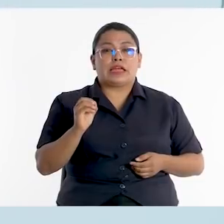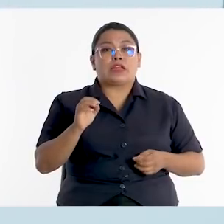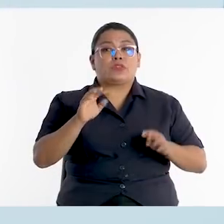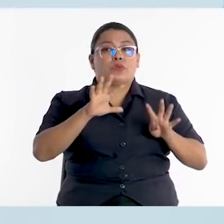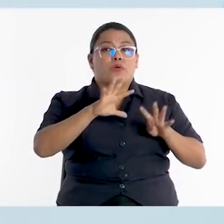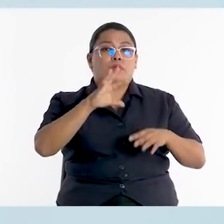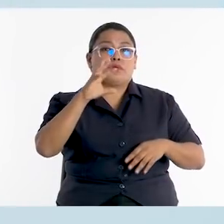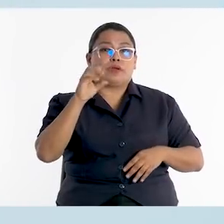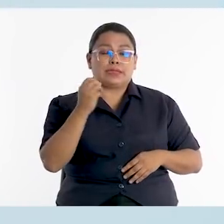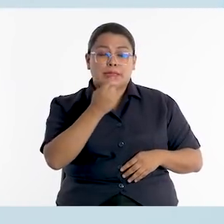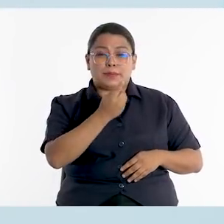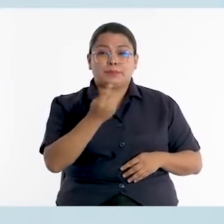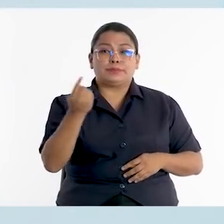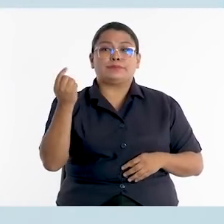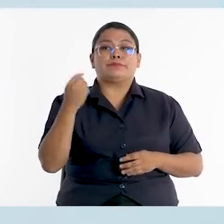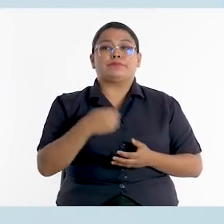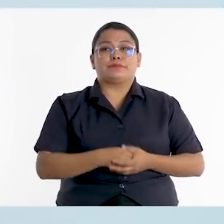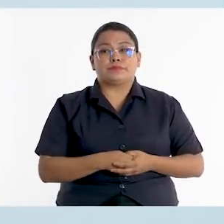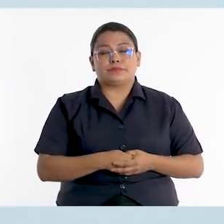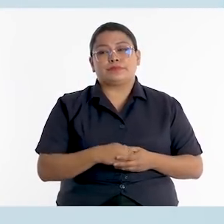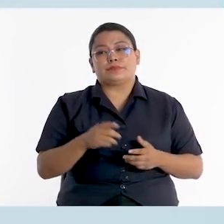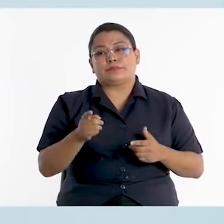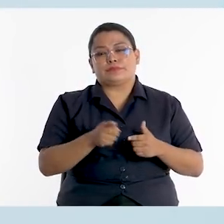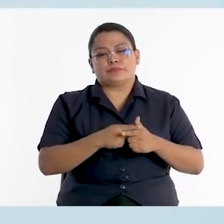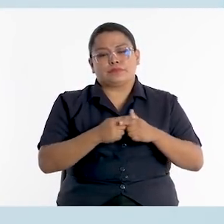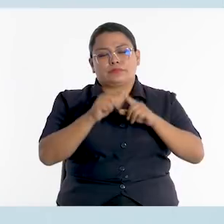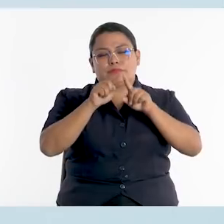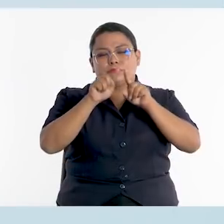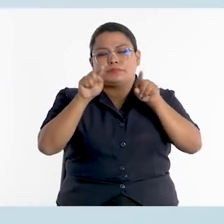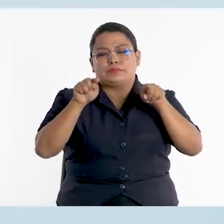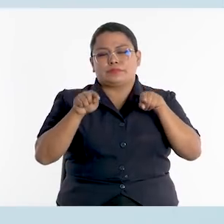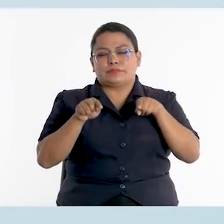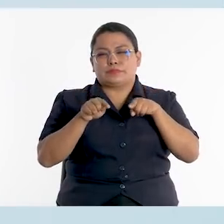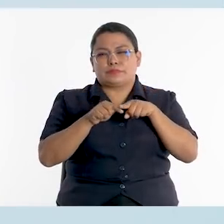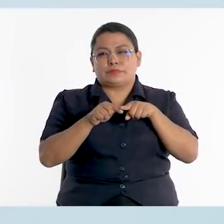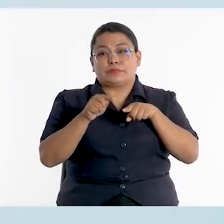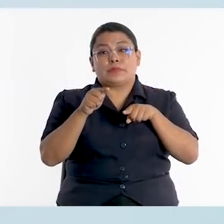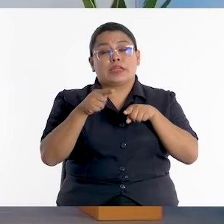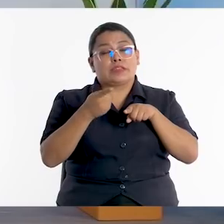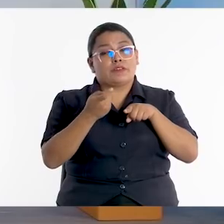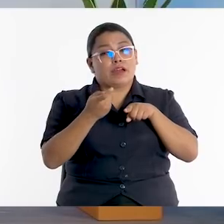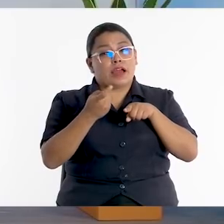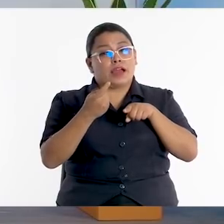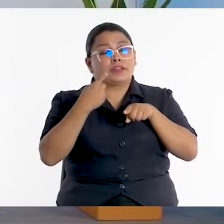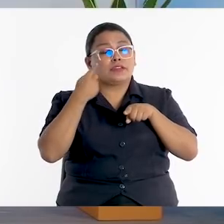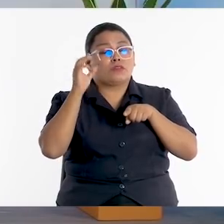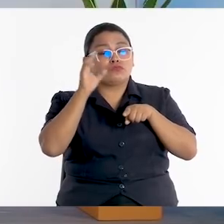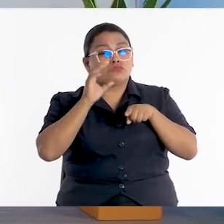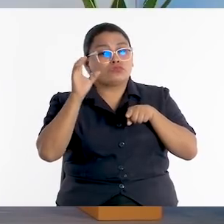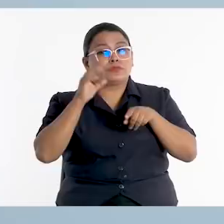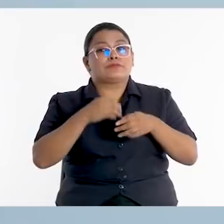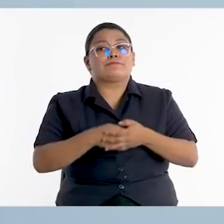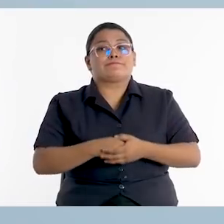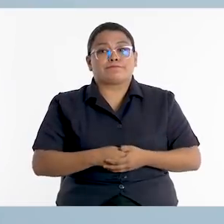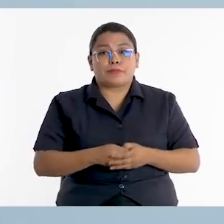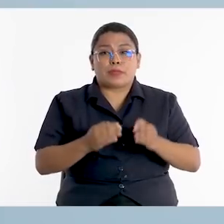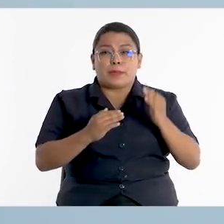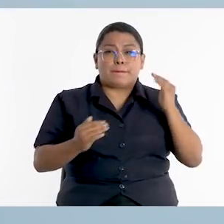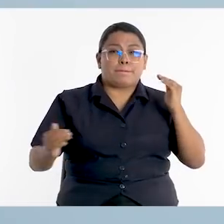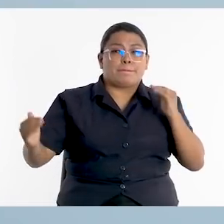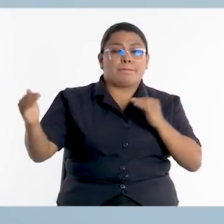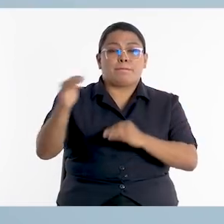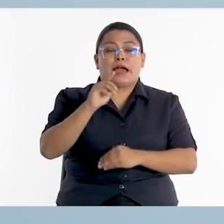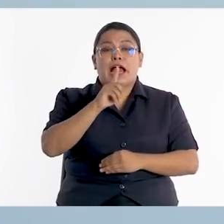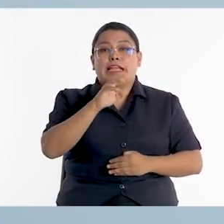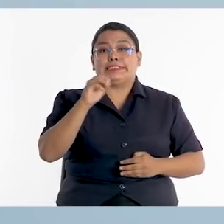en este caso a 90 personas. Así que podemos estimar que este porcentaje que andamos buscando será mayor